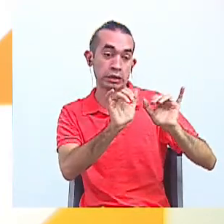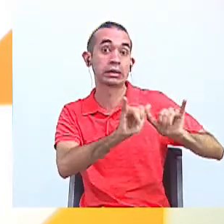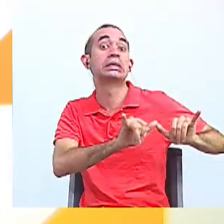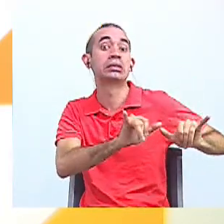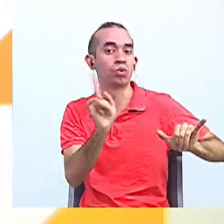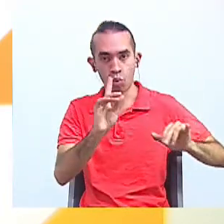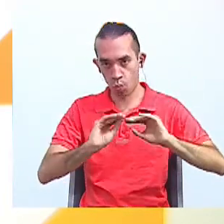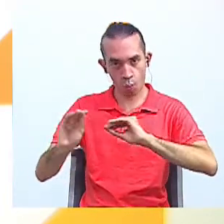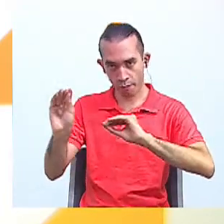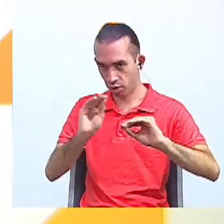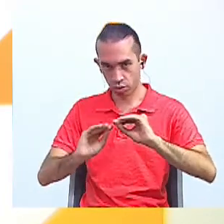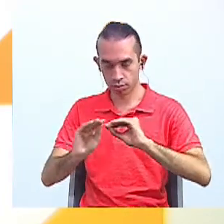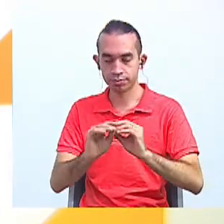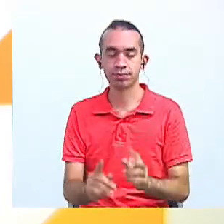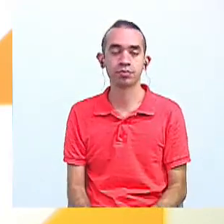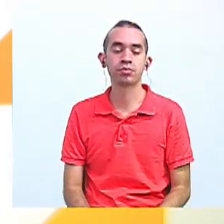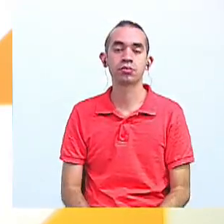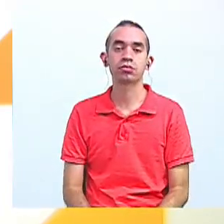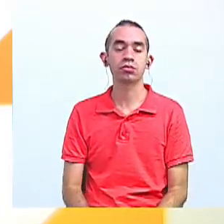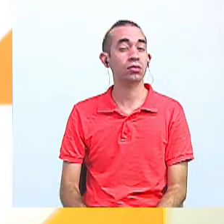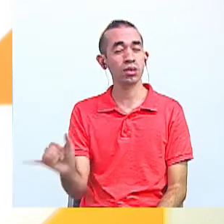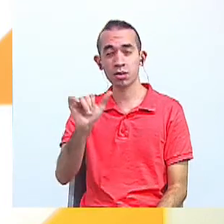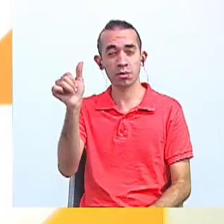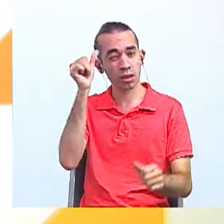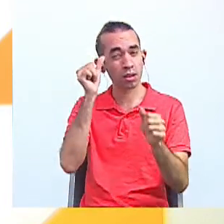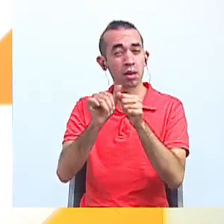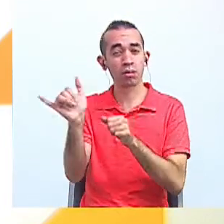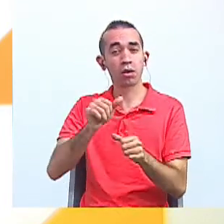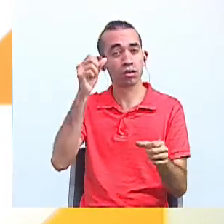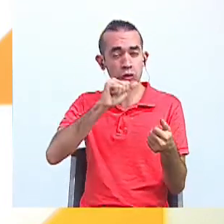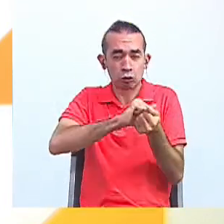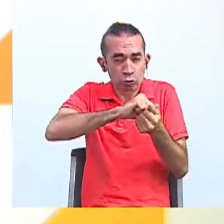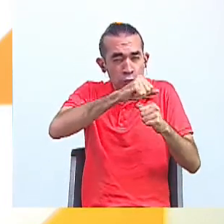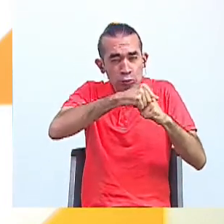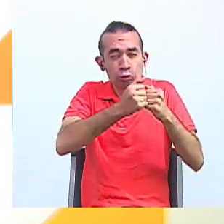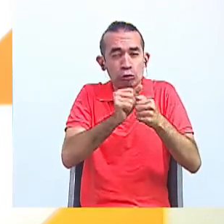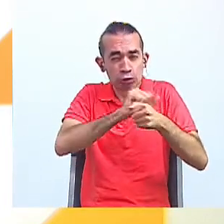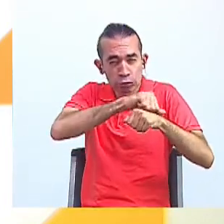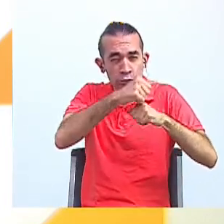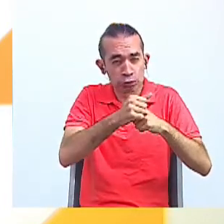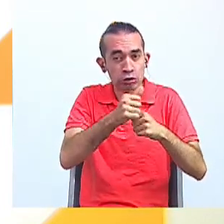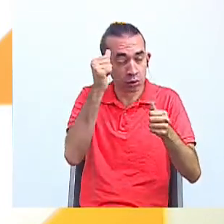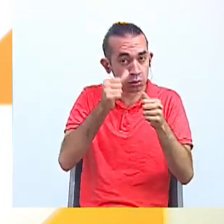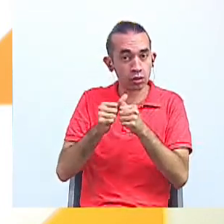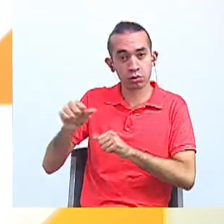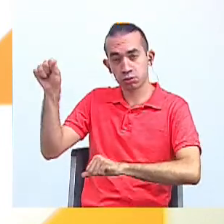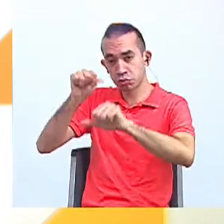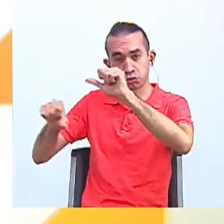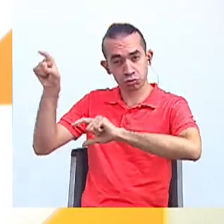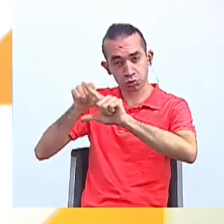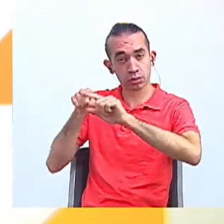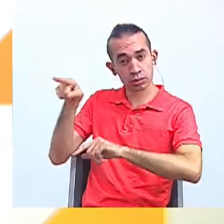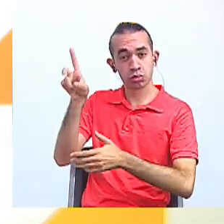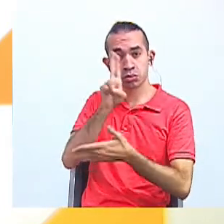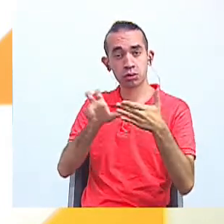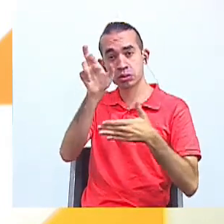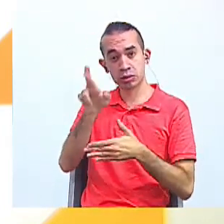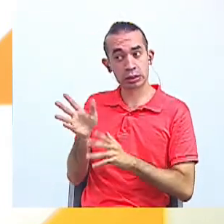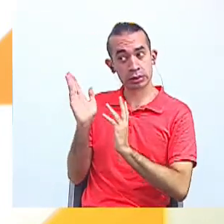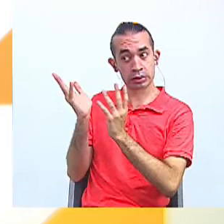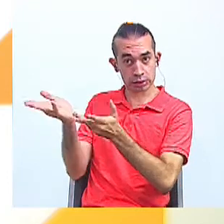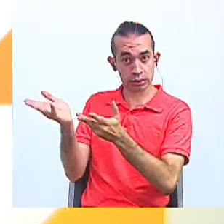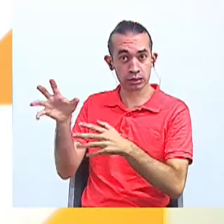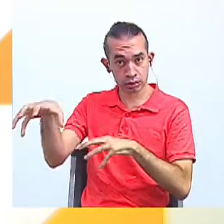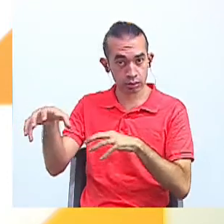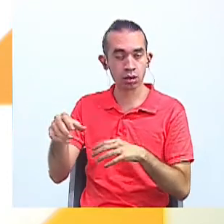También estuvimos trabajando sobre la densidad. ¿Recuerdan que hicimos un experimento en un laboratorio de la Universidad de Costa Rica?